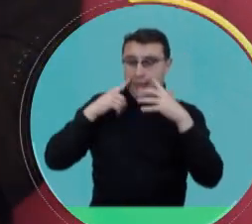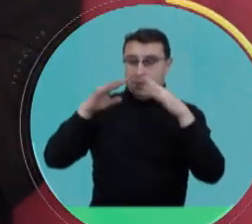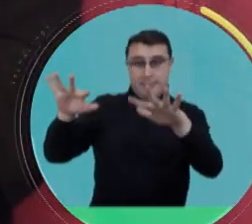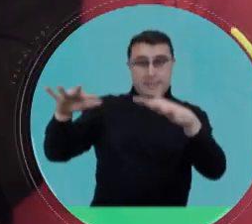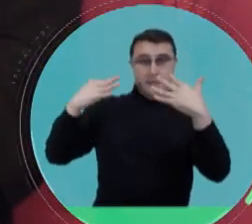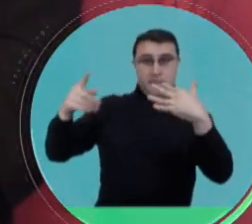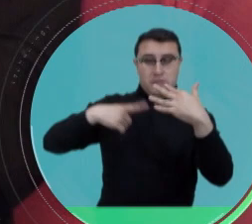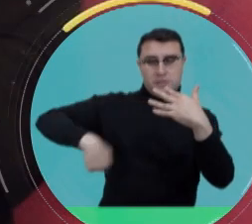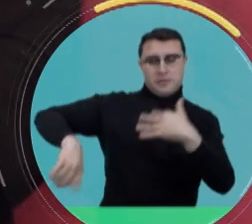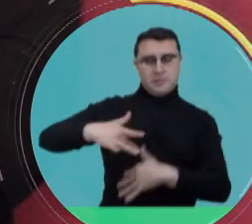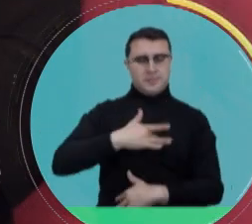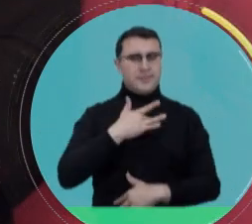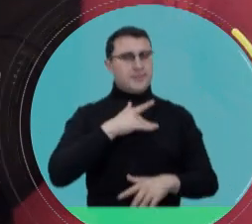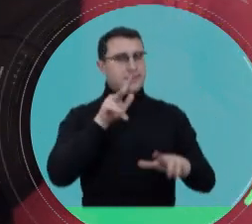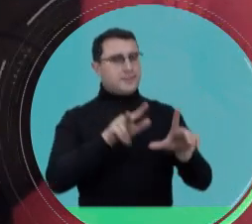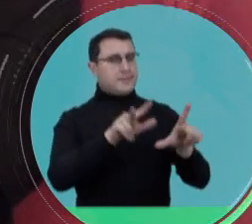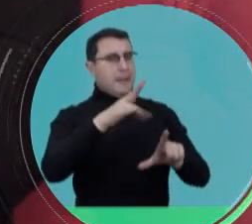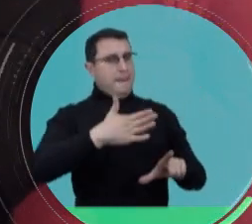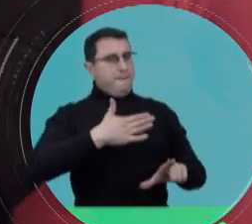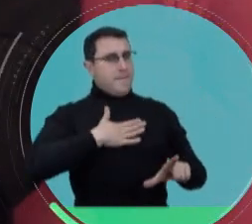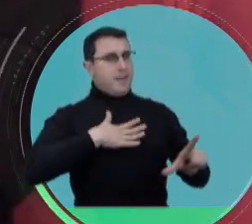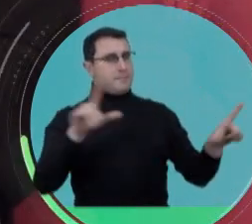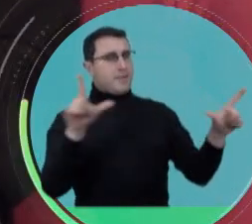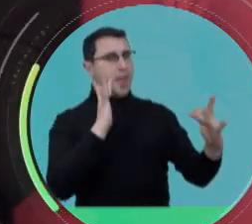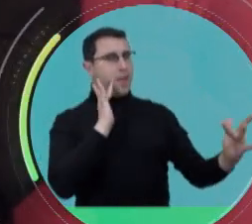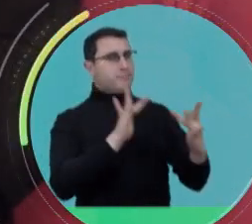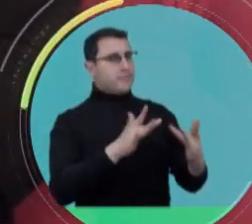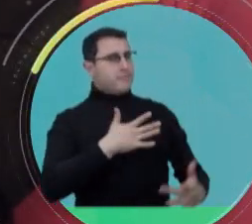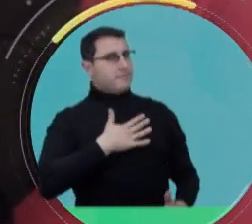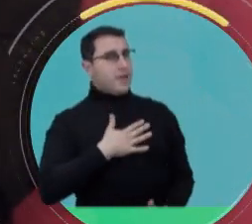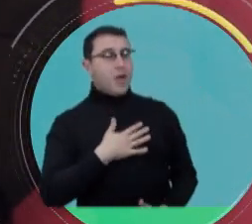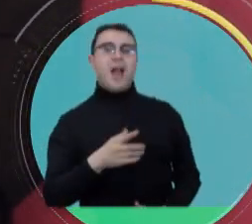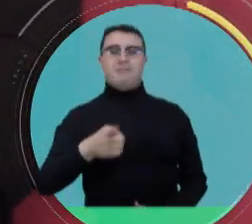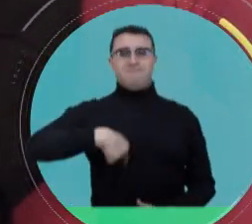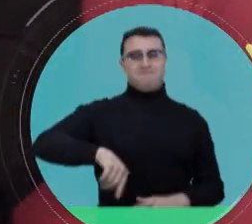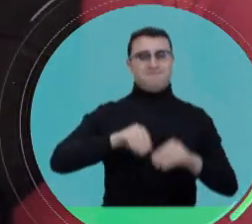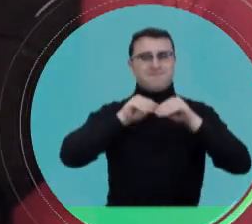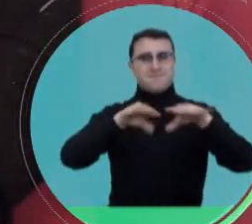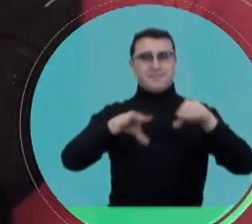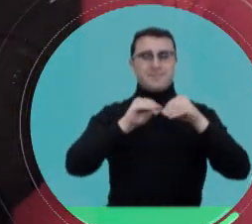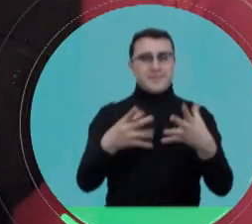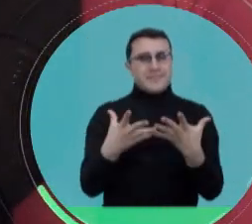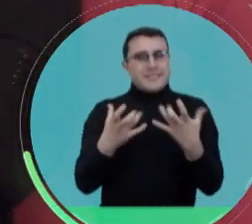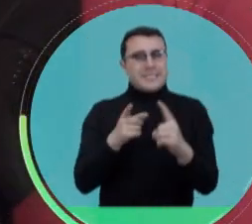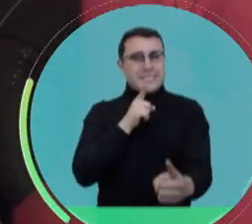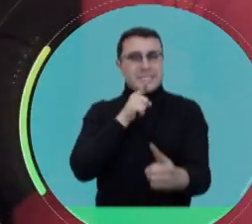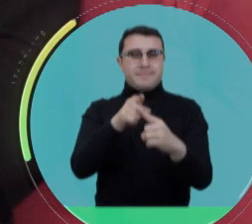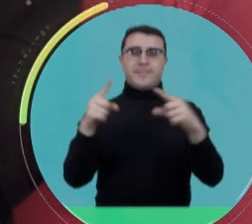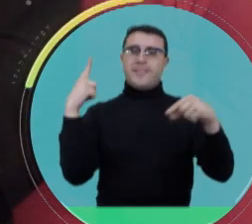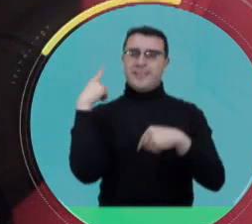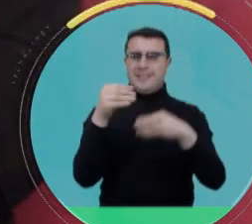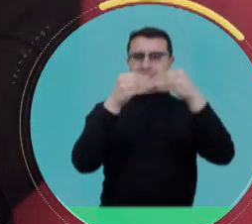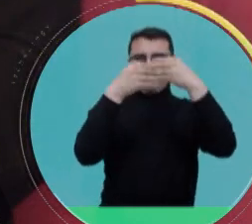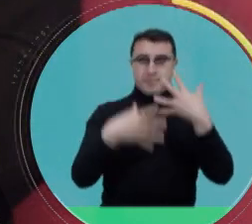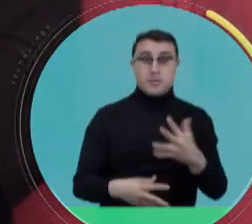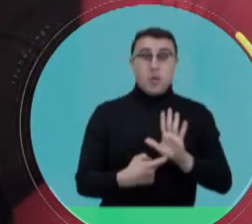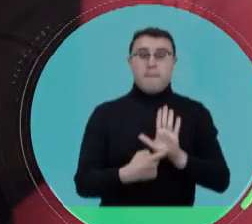cada que cada uno de los televidentes sienta el TR como suyo sienta que es su canal eso es lo que más nos importa desde las